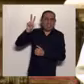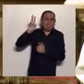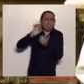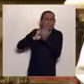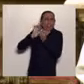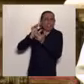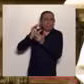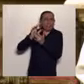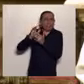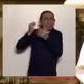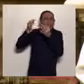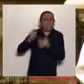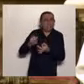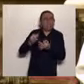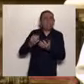tal cual es.